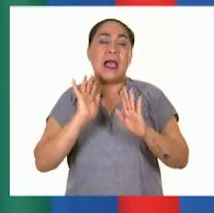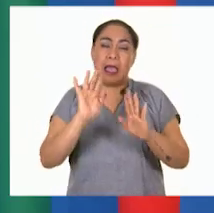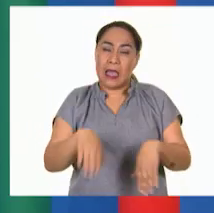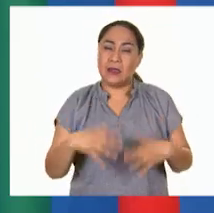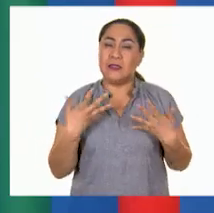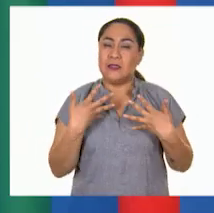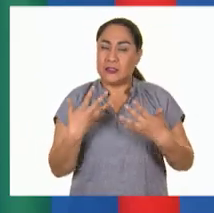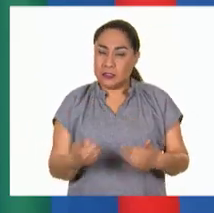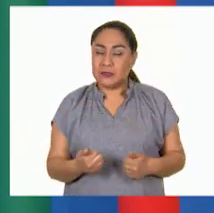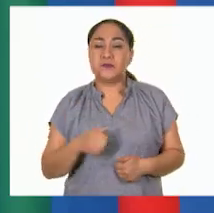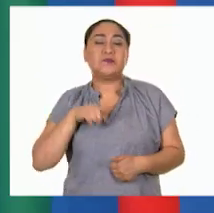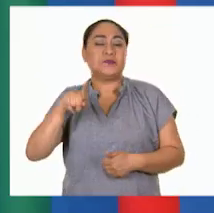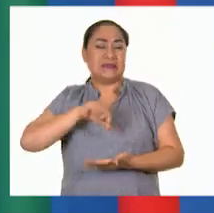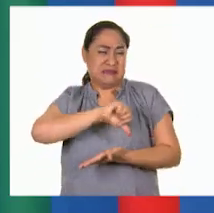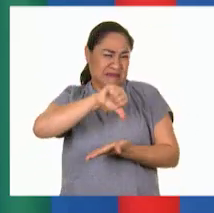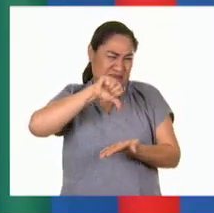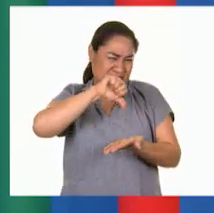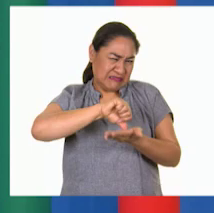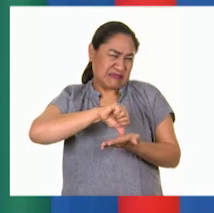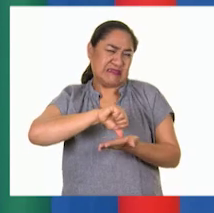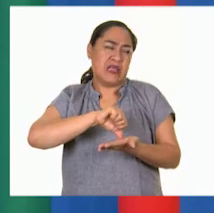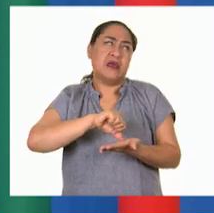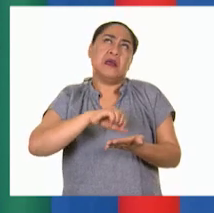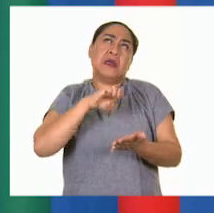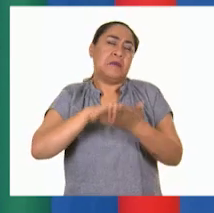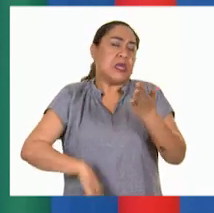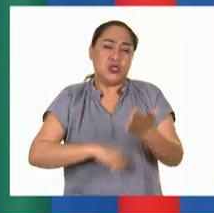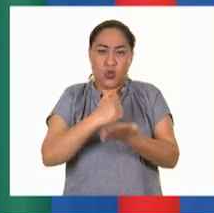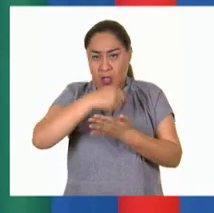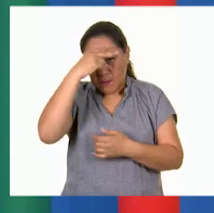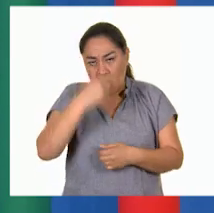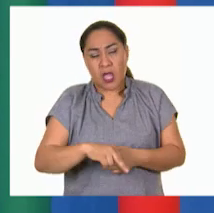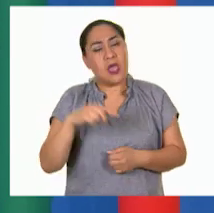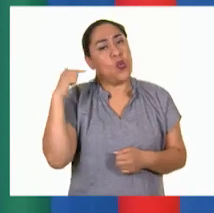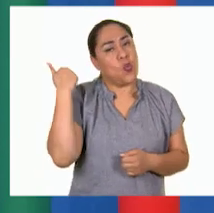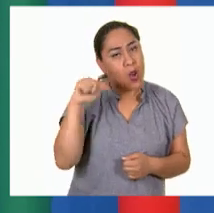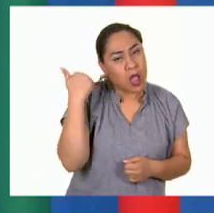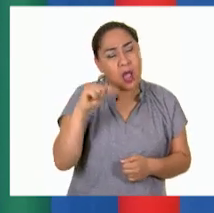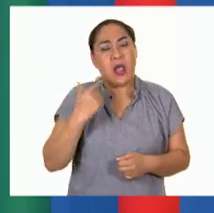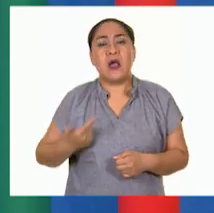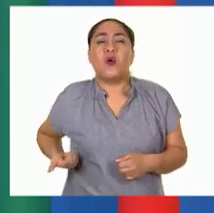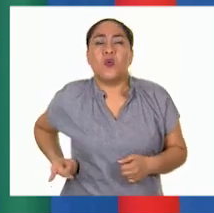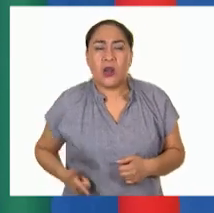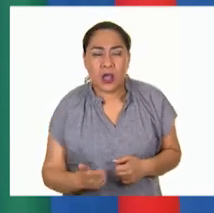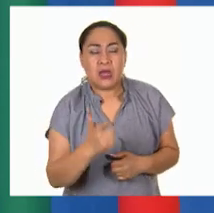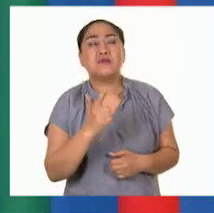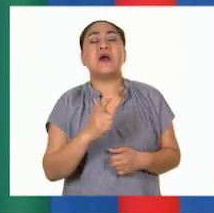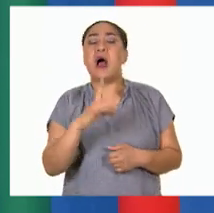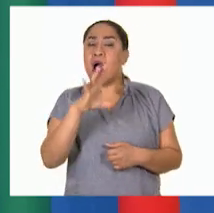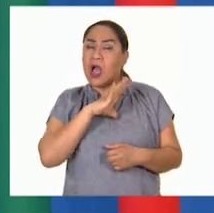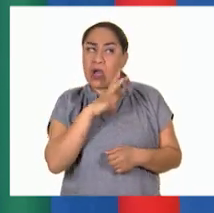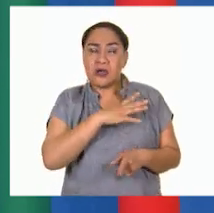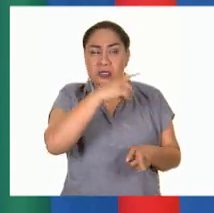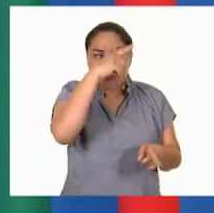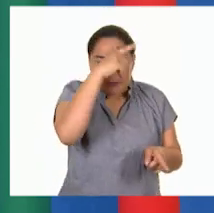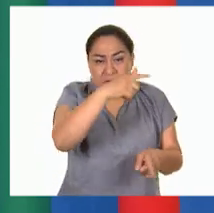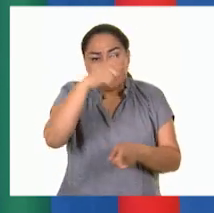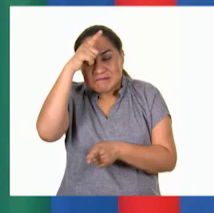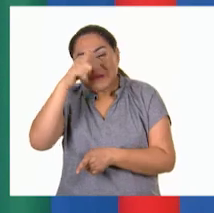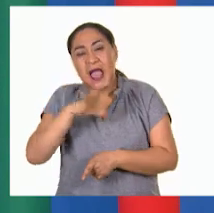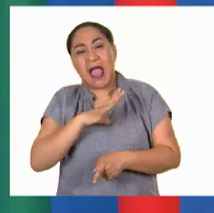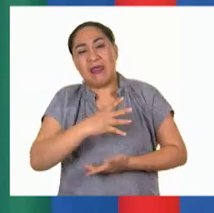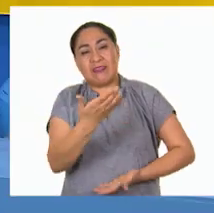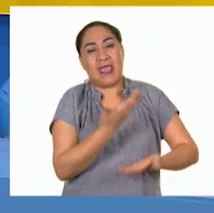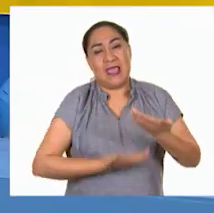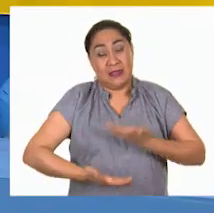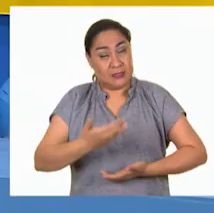en el centro de algunas ciudades como Ciudad de México, Guadalajara, Guanajuato, aún se pueden ver muchas de estas